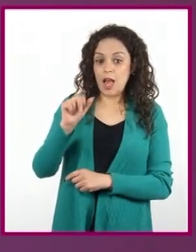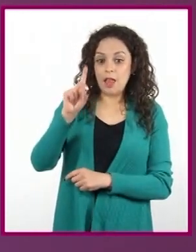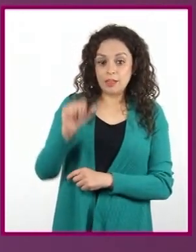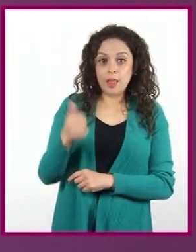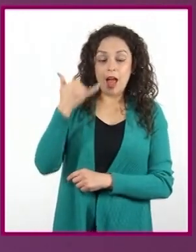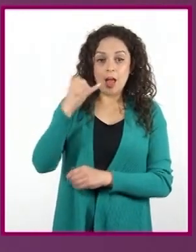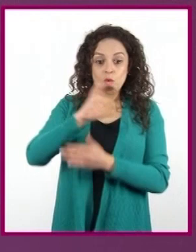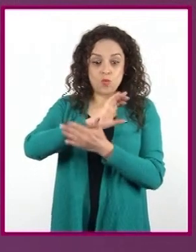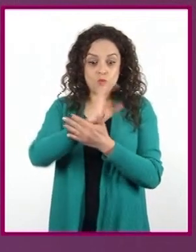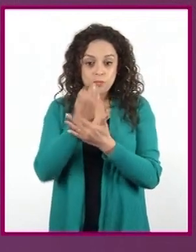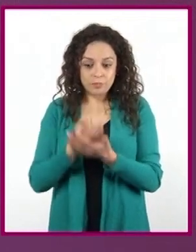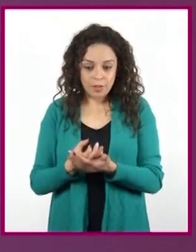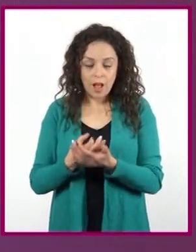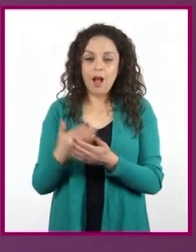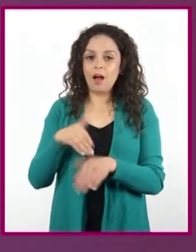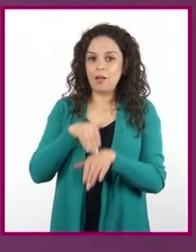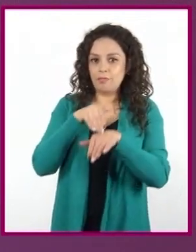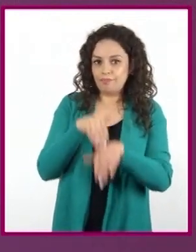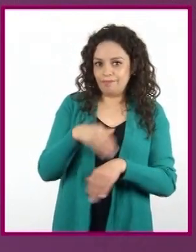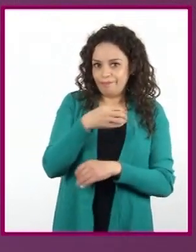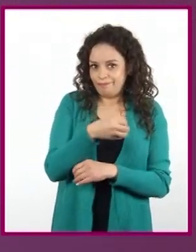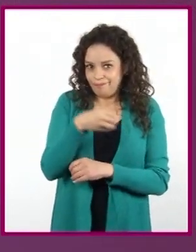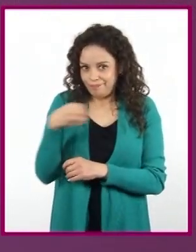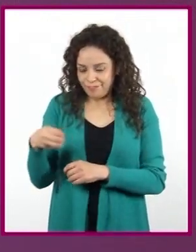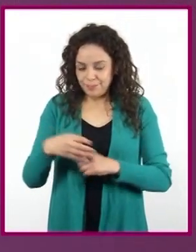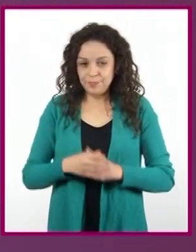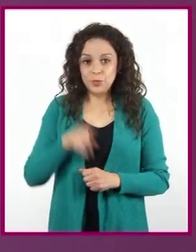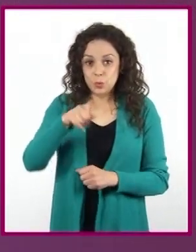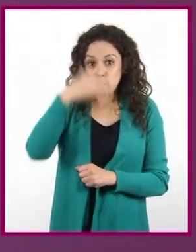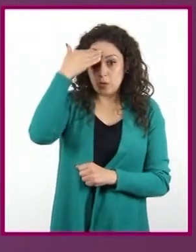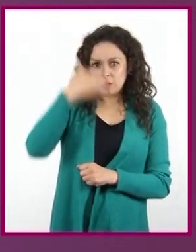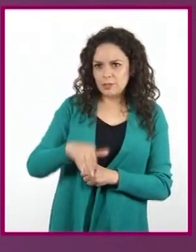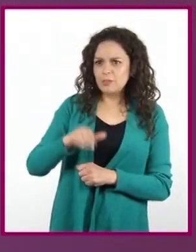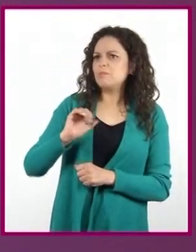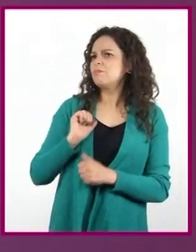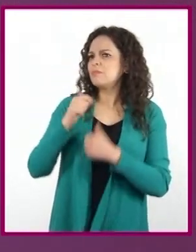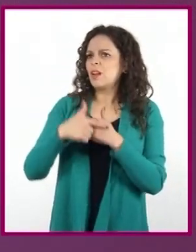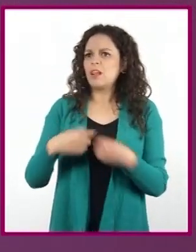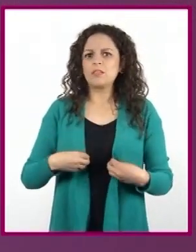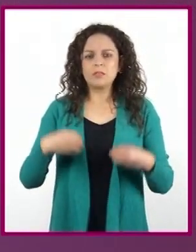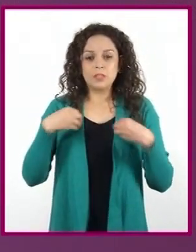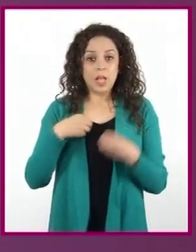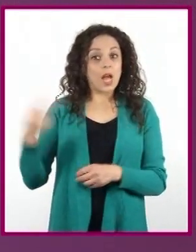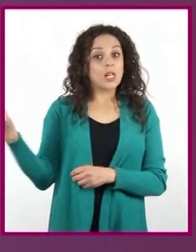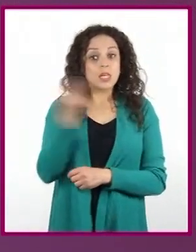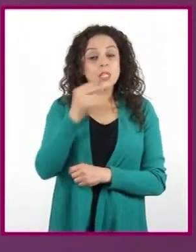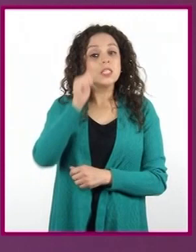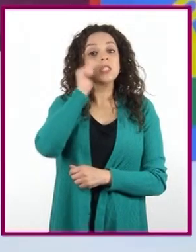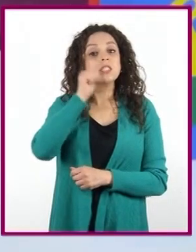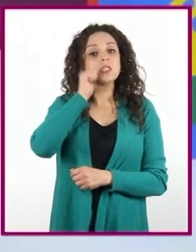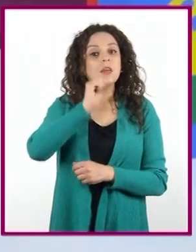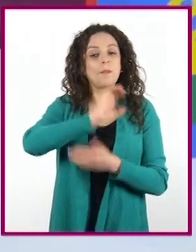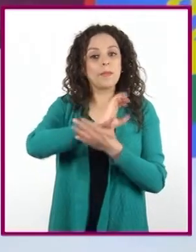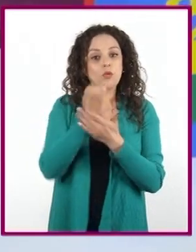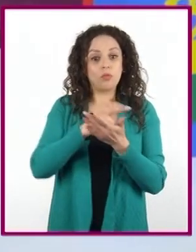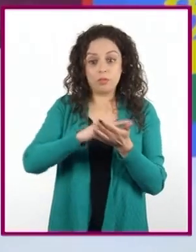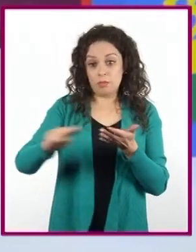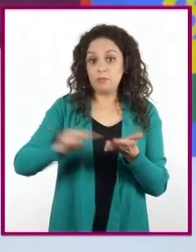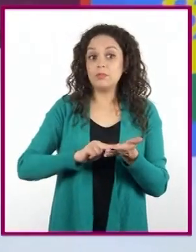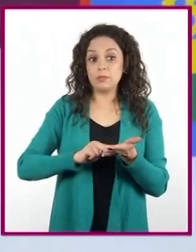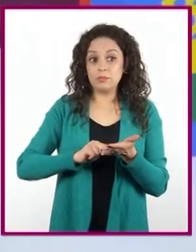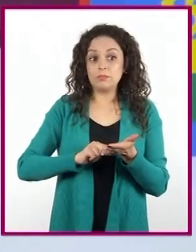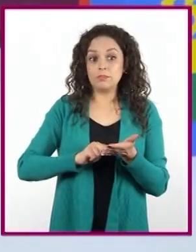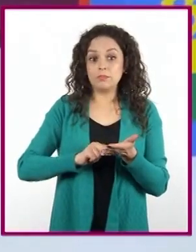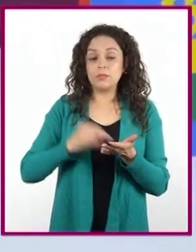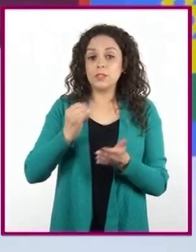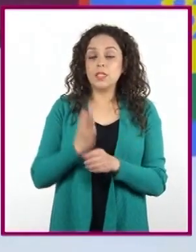ata? ¿Sabían que en algún momento de su vida tendrán la necesidad de firmar un contrato? Además,